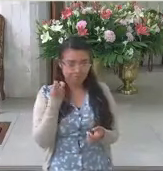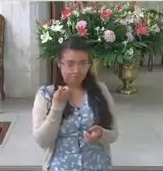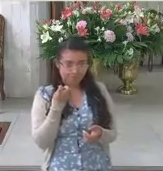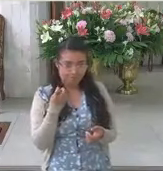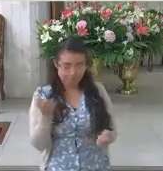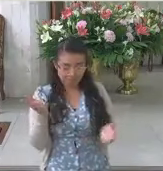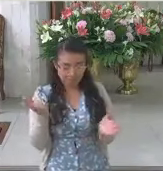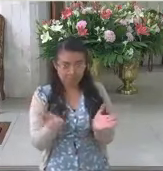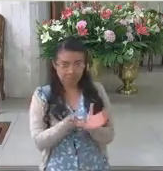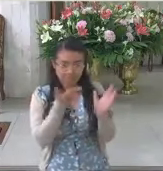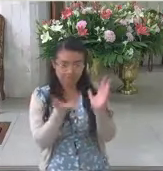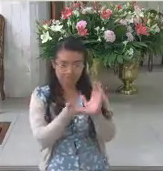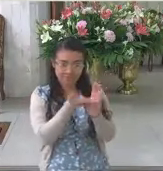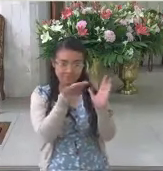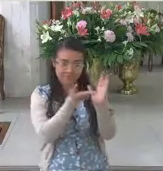nuestras